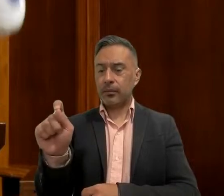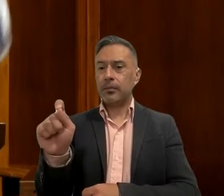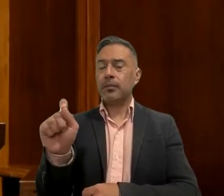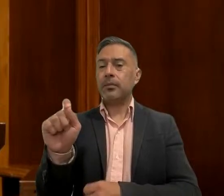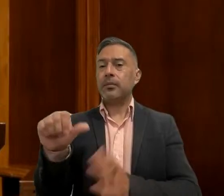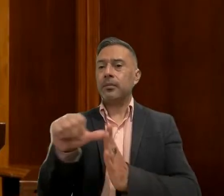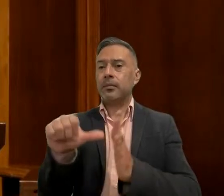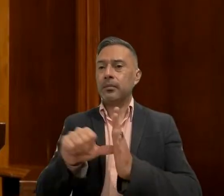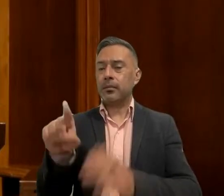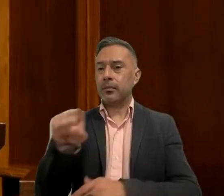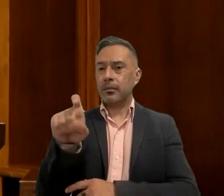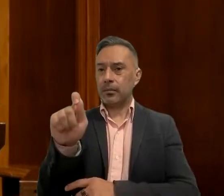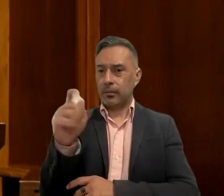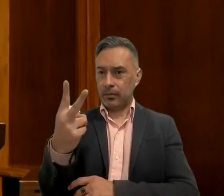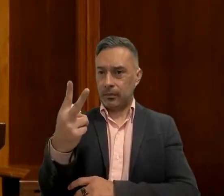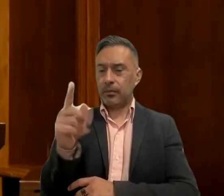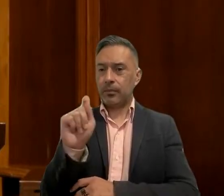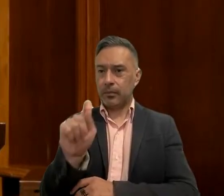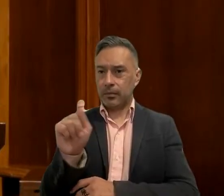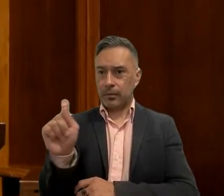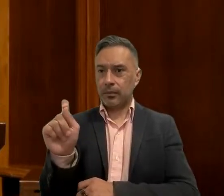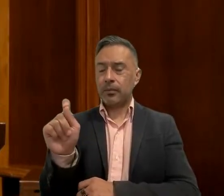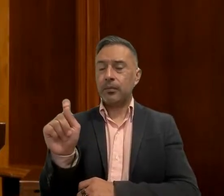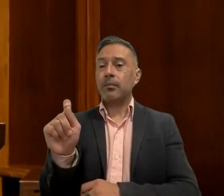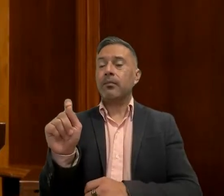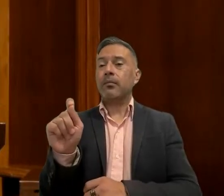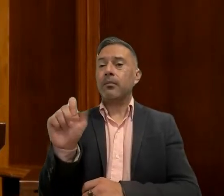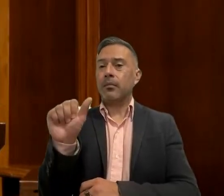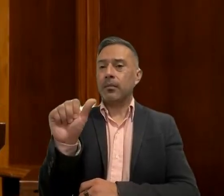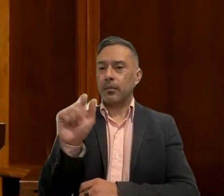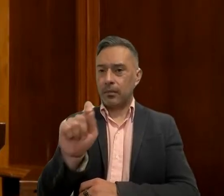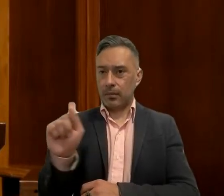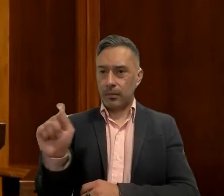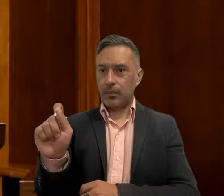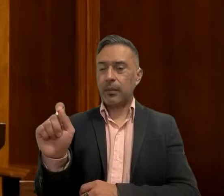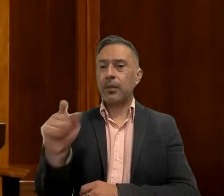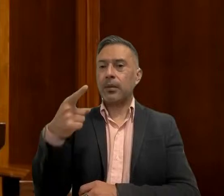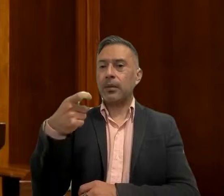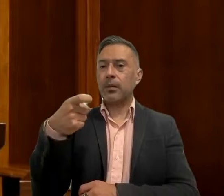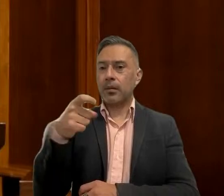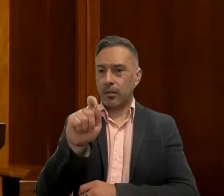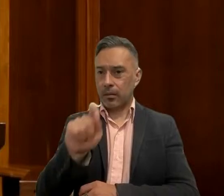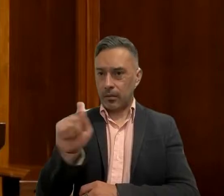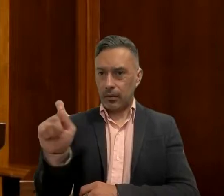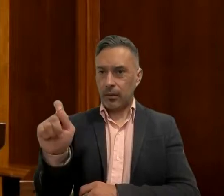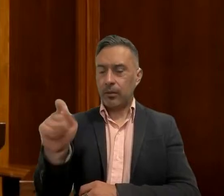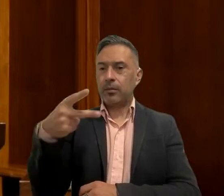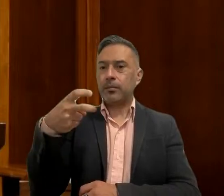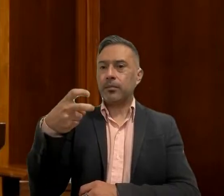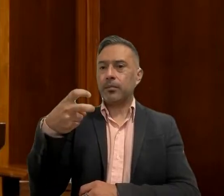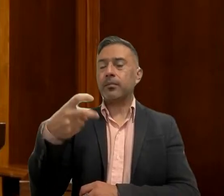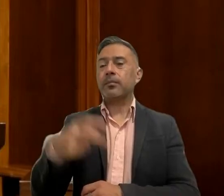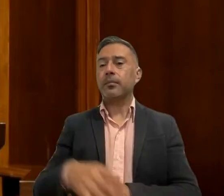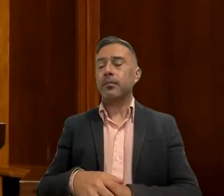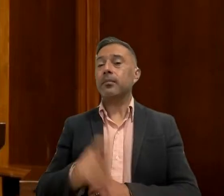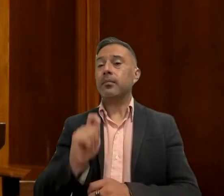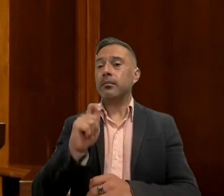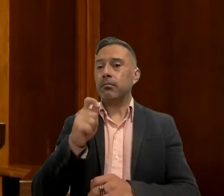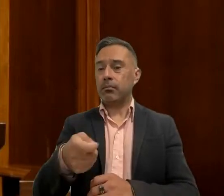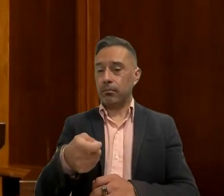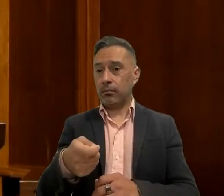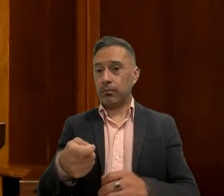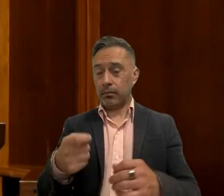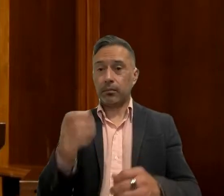artículo 122, puntos suspensivos, A, puntos suspensivos, primera, puntos suspensivos, segunda, el ejercicio del